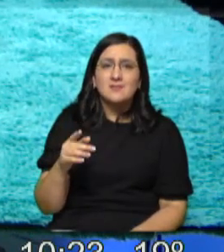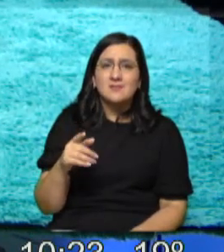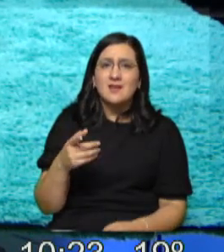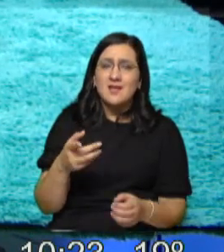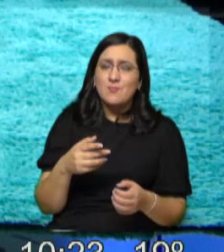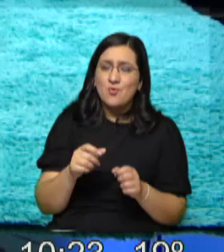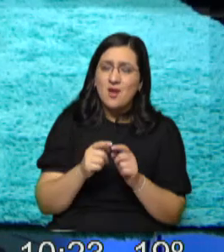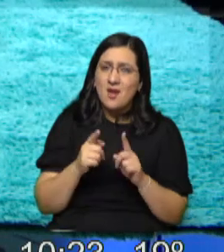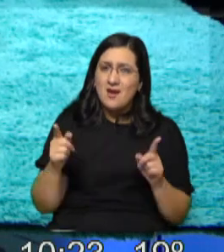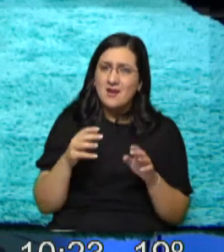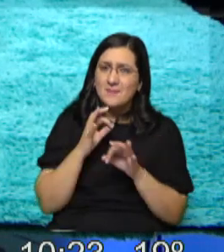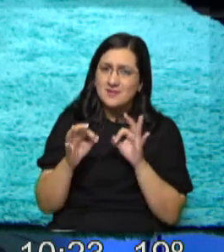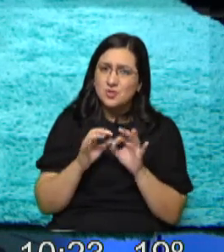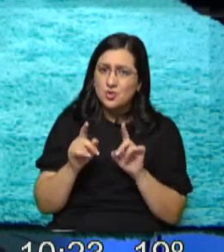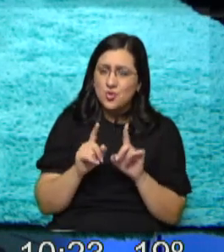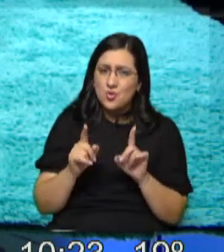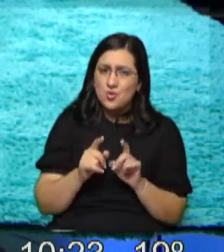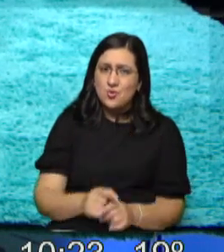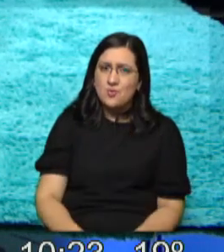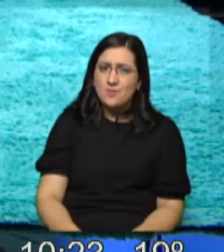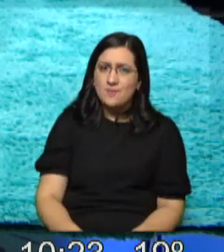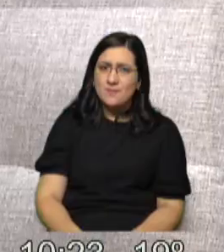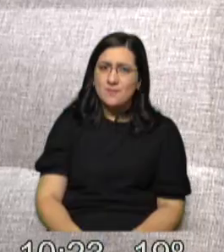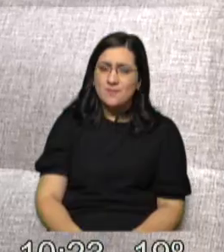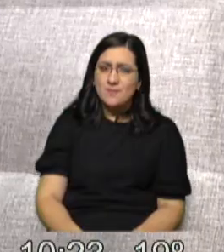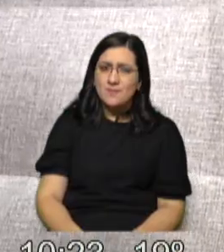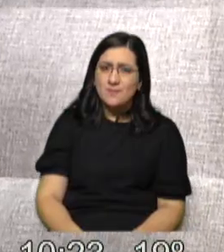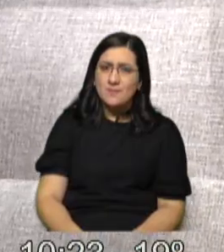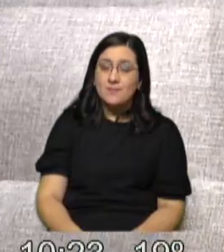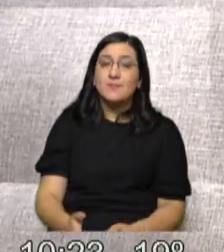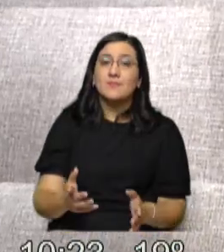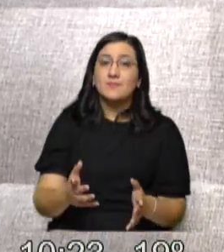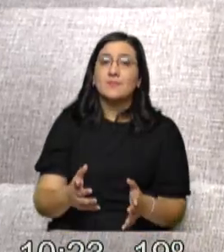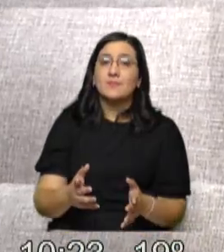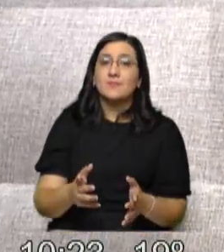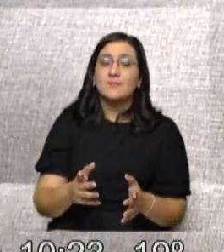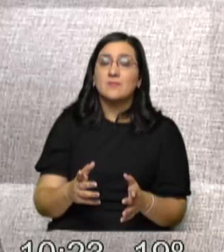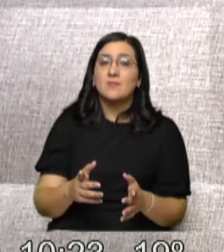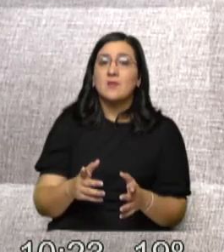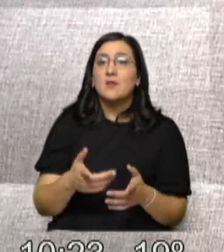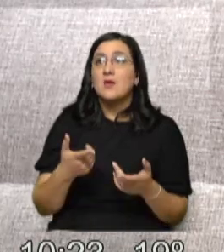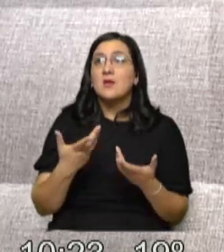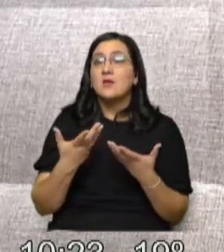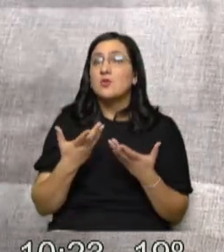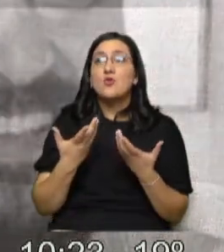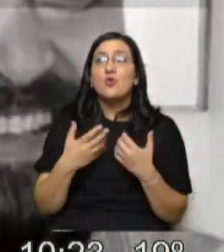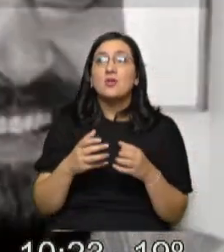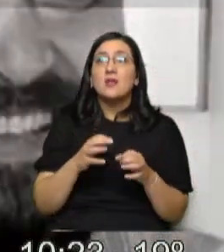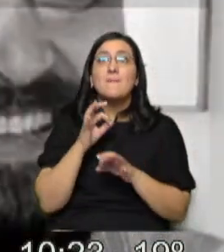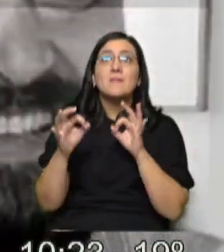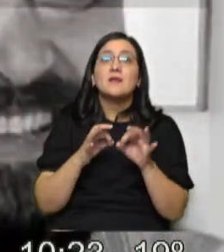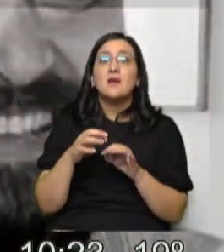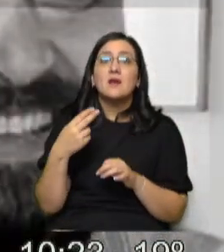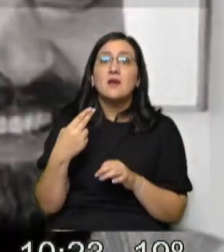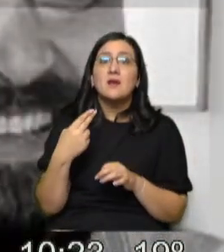la... No, trato de ser lo más breve posible. Digámoslo así, que no intenta revelar o explicar ninguna verdad científica, sí